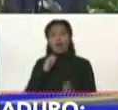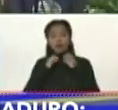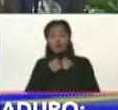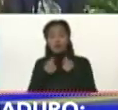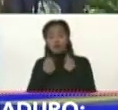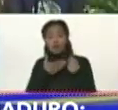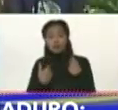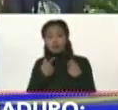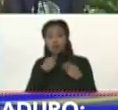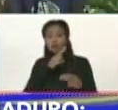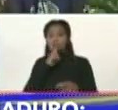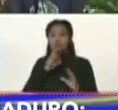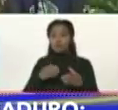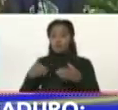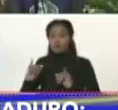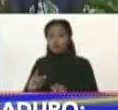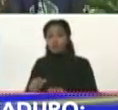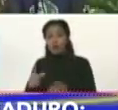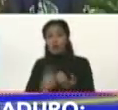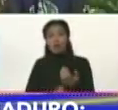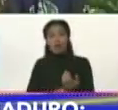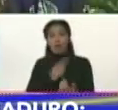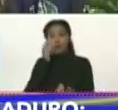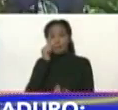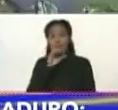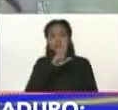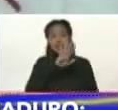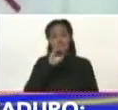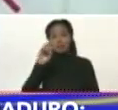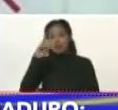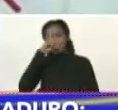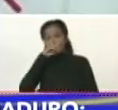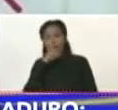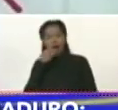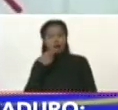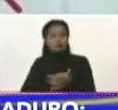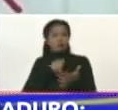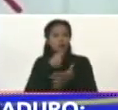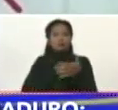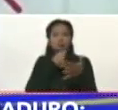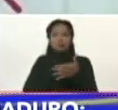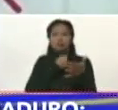A nombre de nuestro hermano, son 500 años de resistencia.